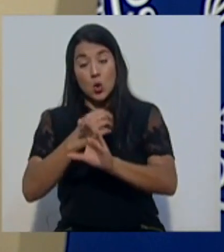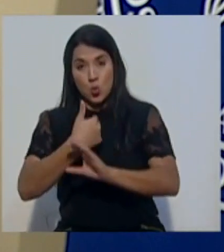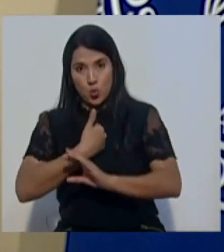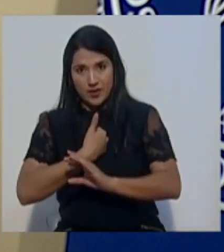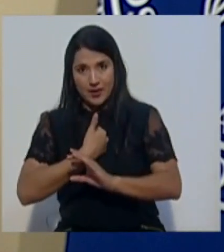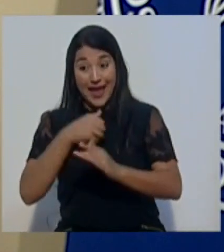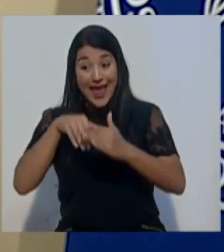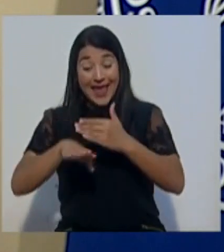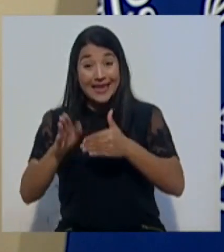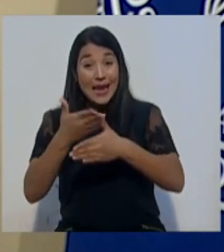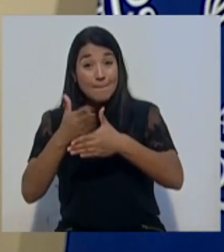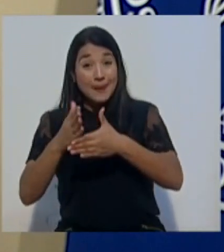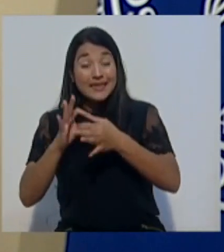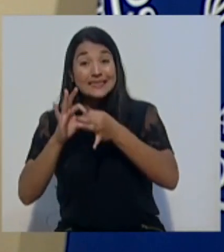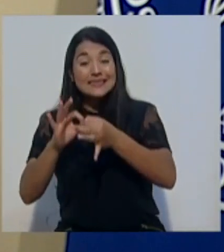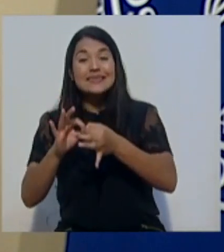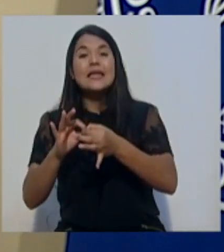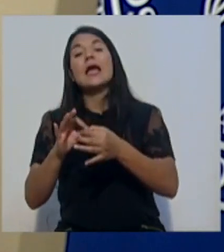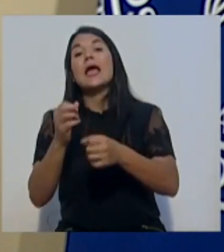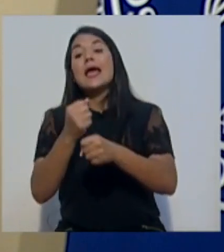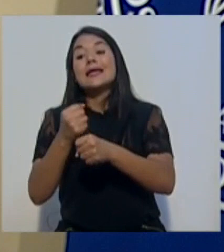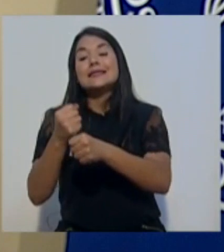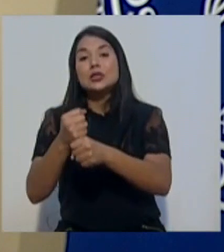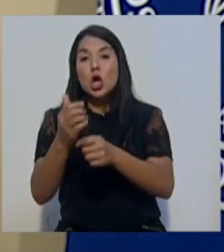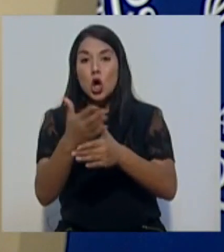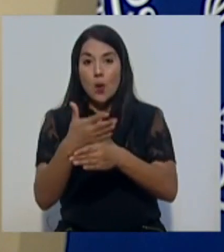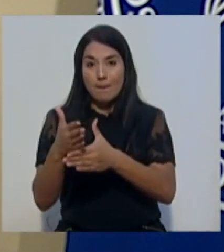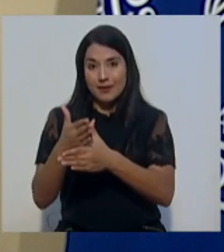compartida va en esa dirección. ¿En qué sentido?